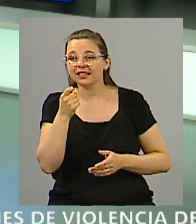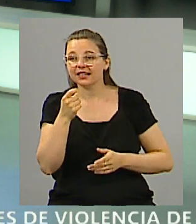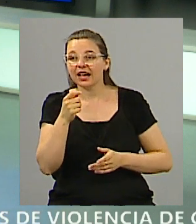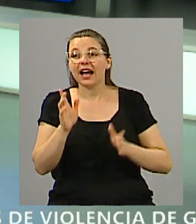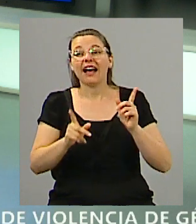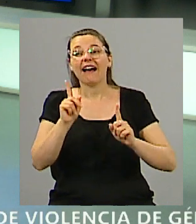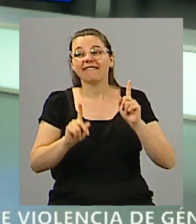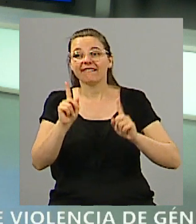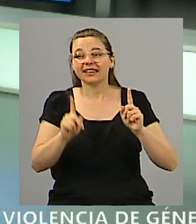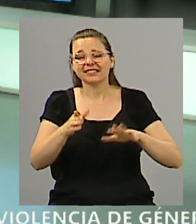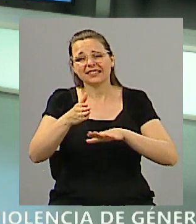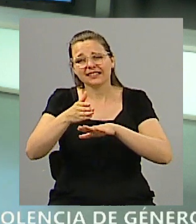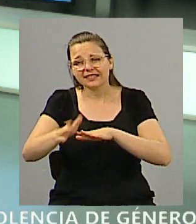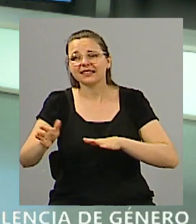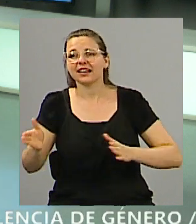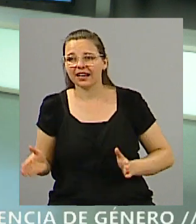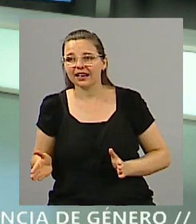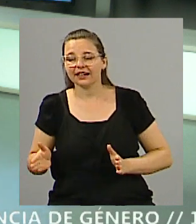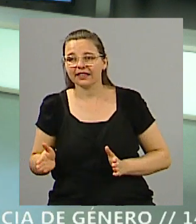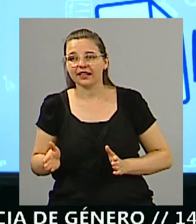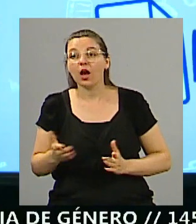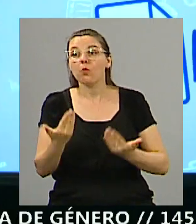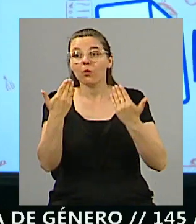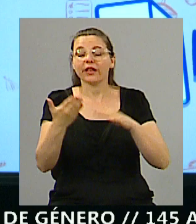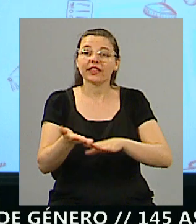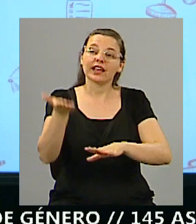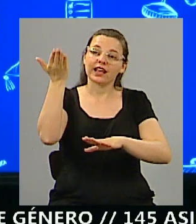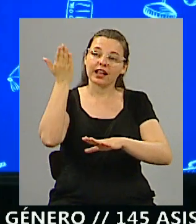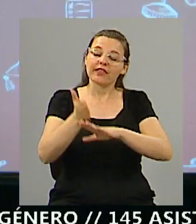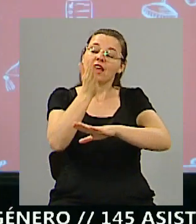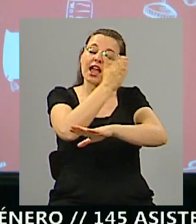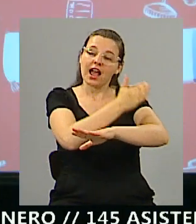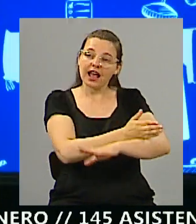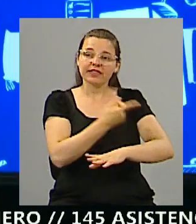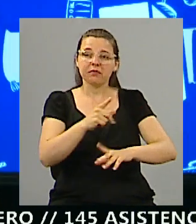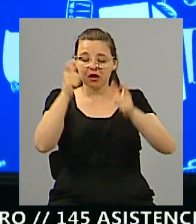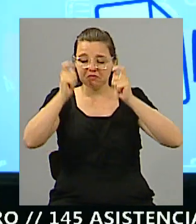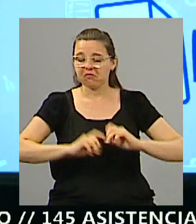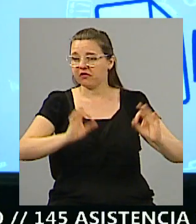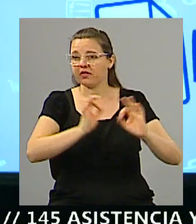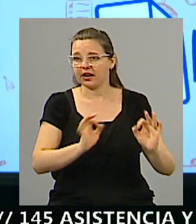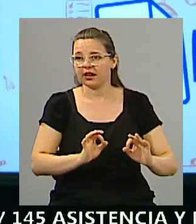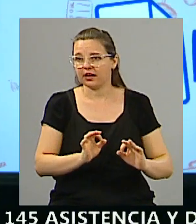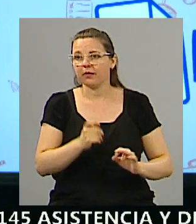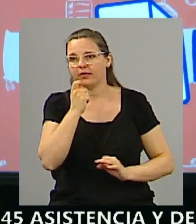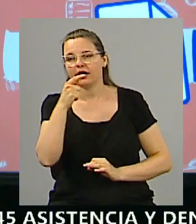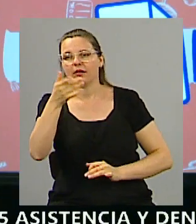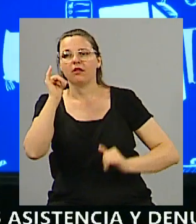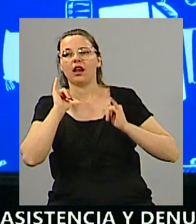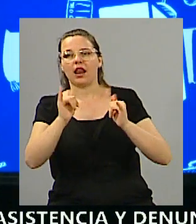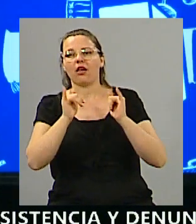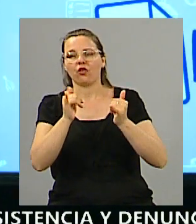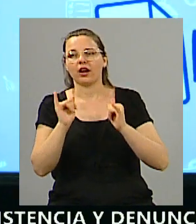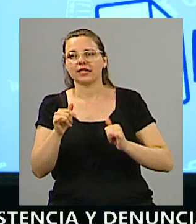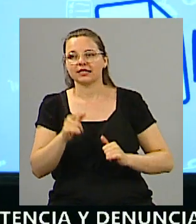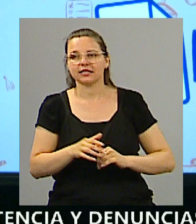tardío, porque sí, lo han tenido antes y no se han nunca testeado. Claro. Pero en la adolescencia es mucho más complicado, porque empiezan con